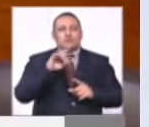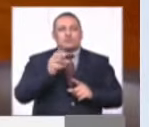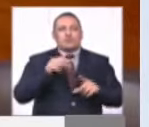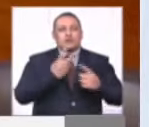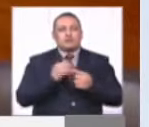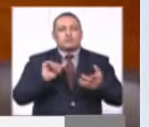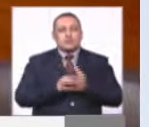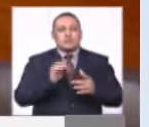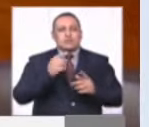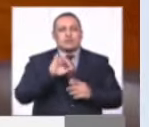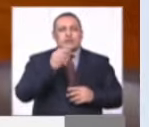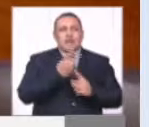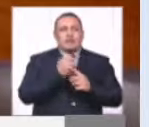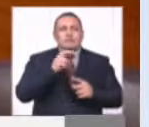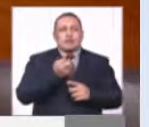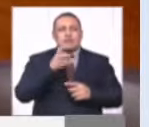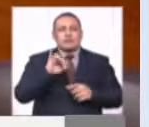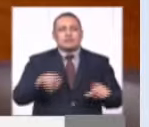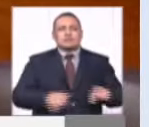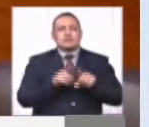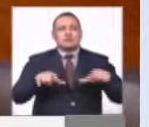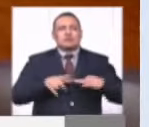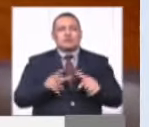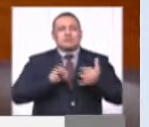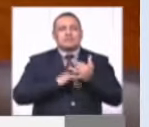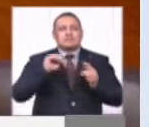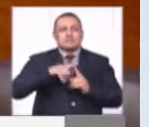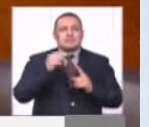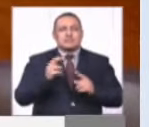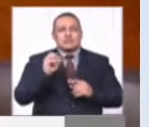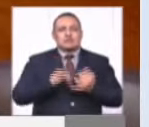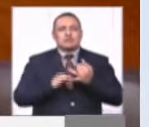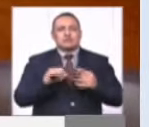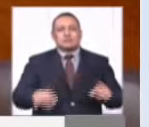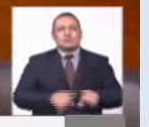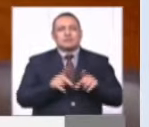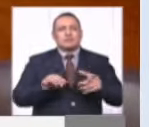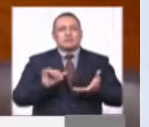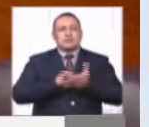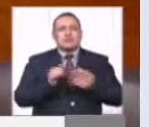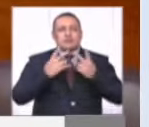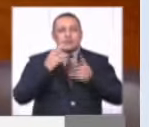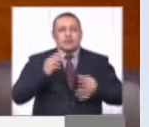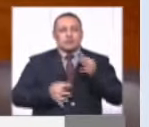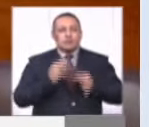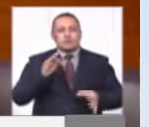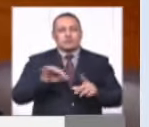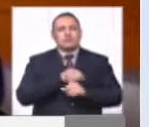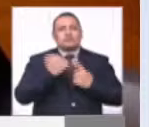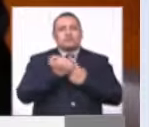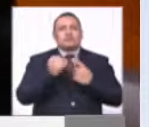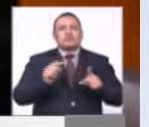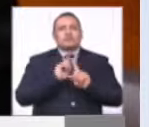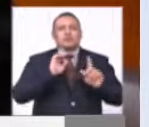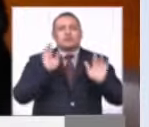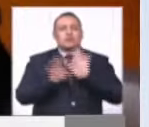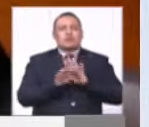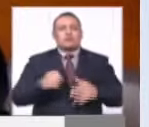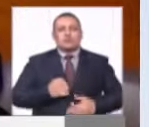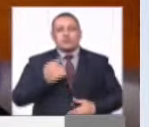del Yabarí, la zona de Santa Rosa, el Amazonas. La justicia social no solamente